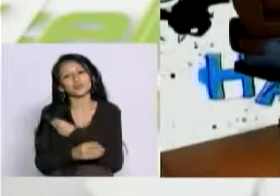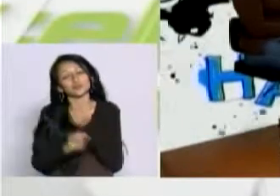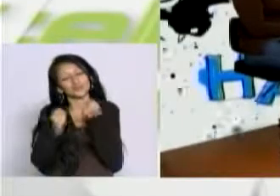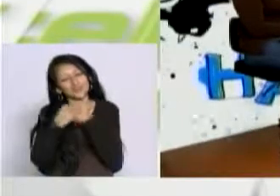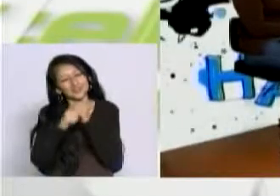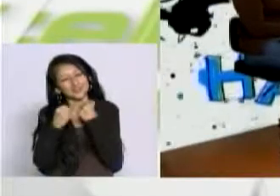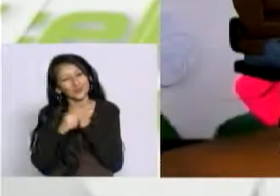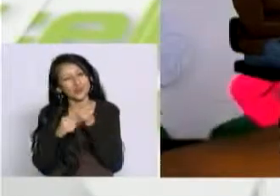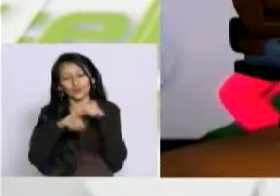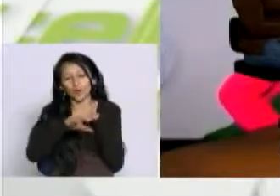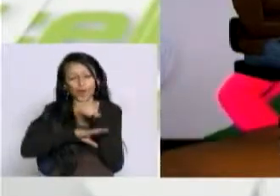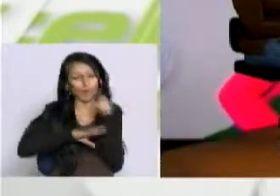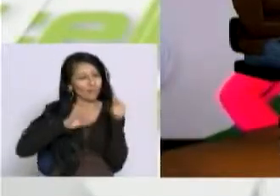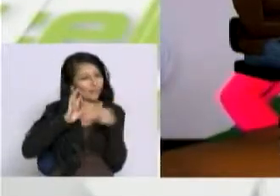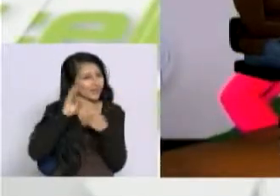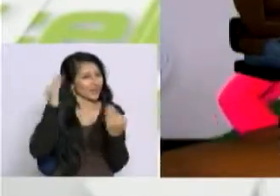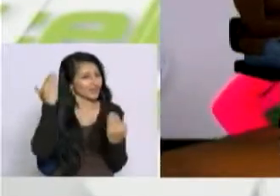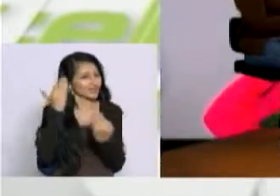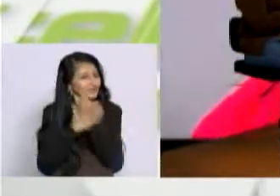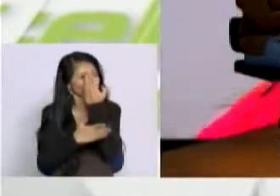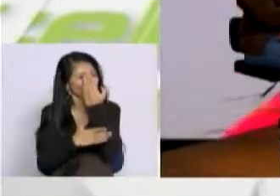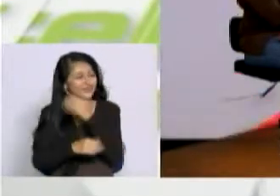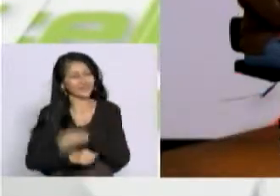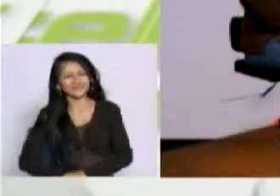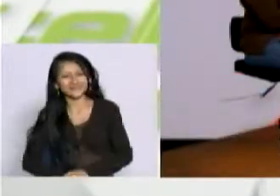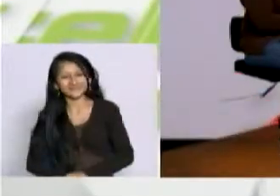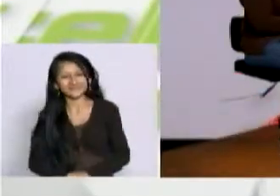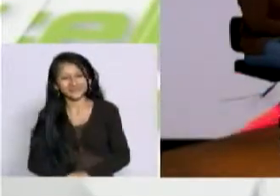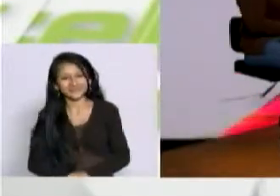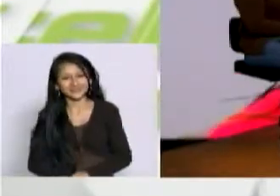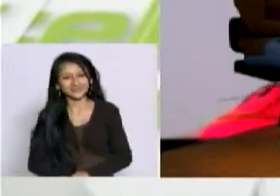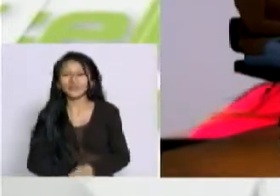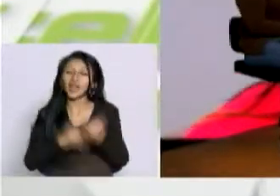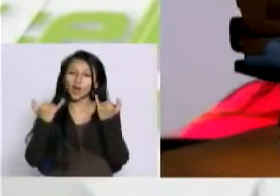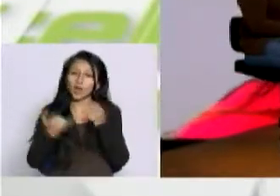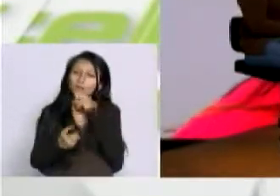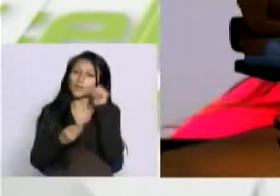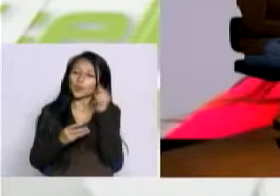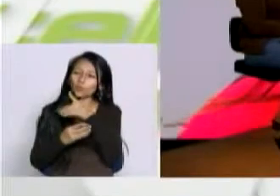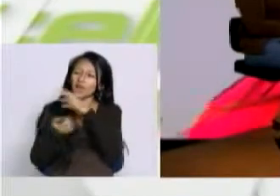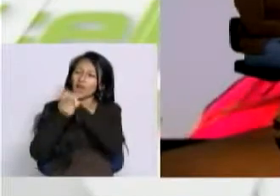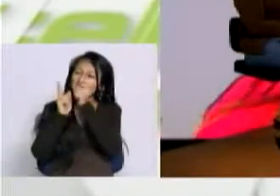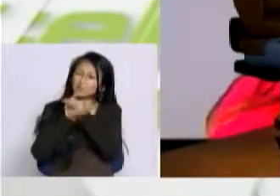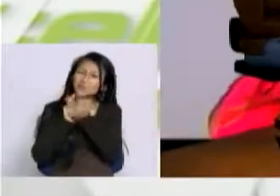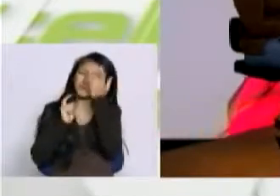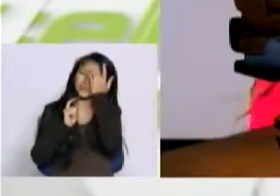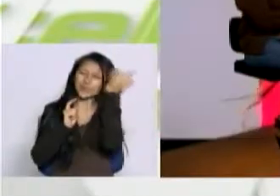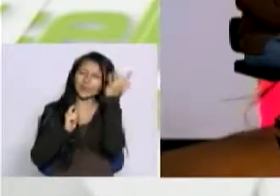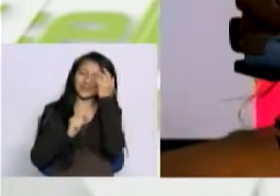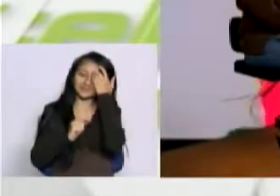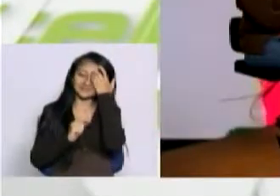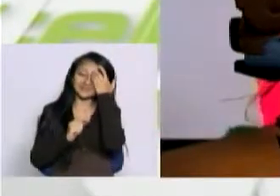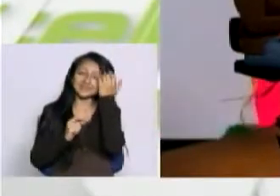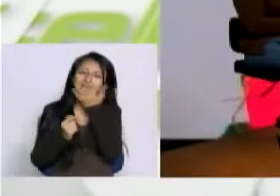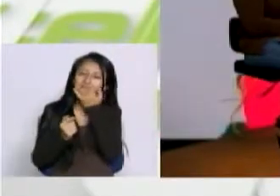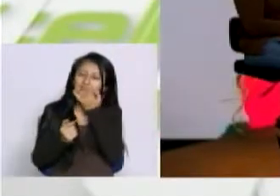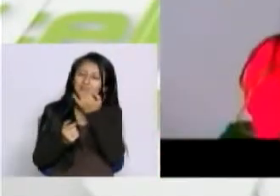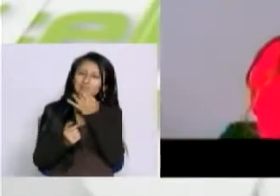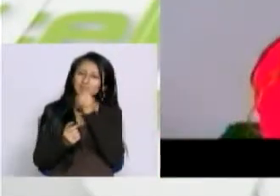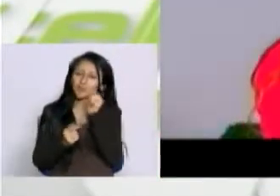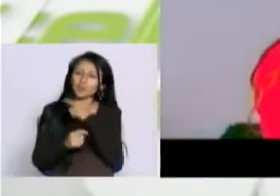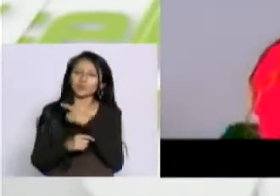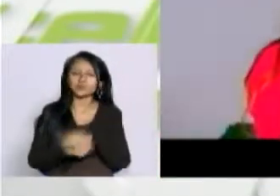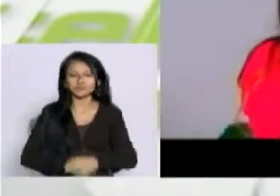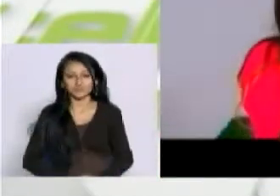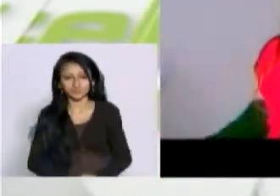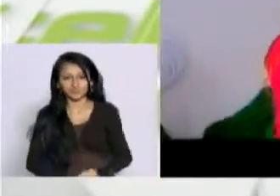hashtag completamente renovado. ¿Y por qué llegaron ustedes a la conclusión de hacer esos cambios, Nicolás? ¿Qué bueno, venía pasando con el programa?